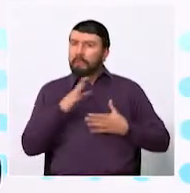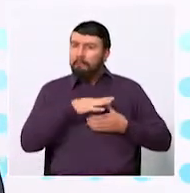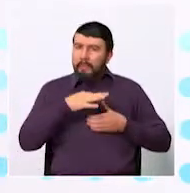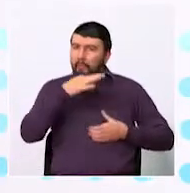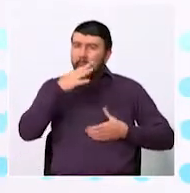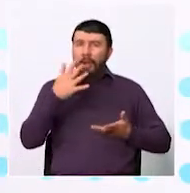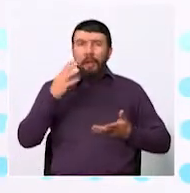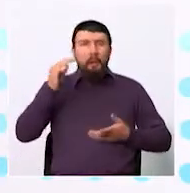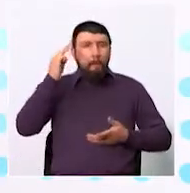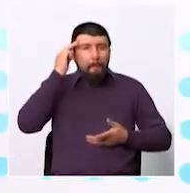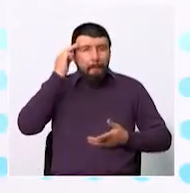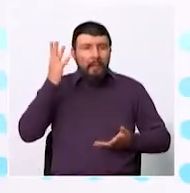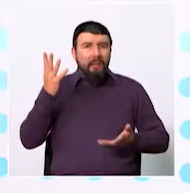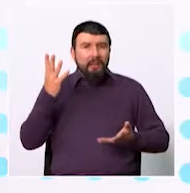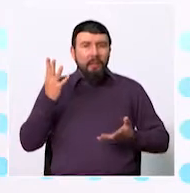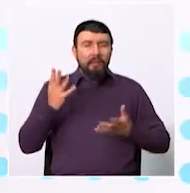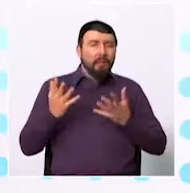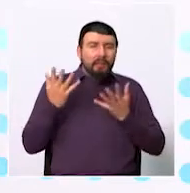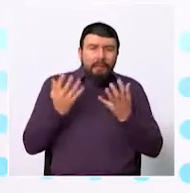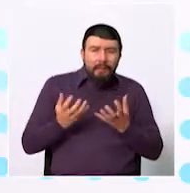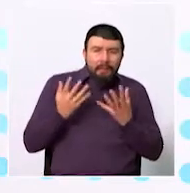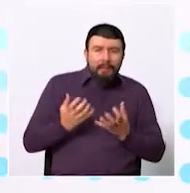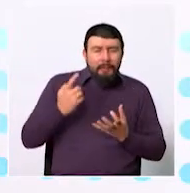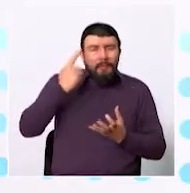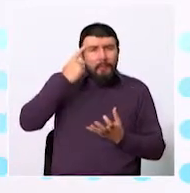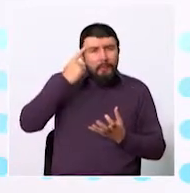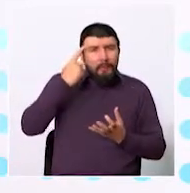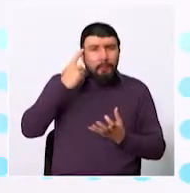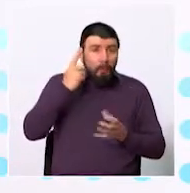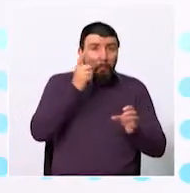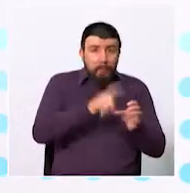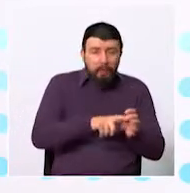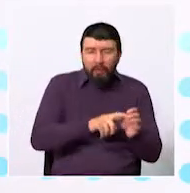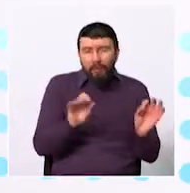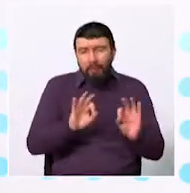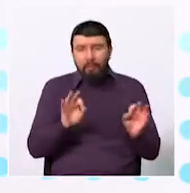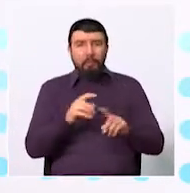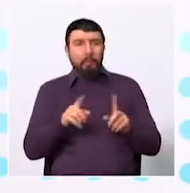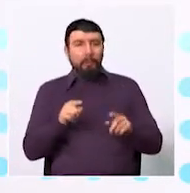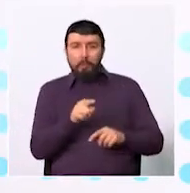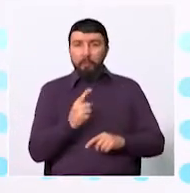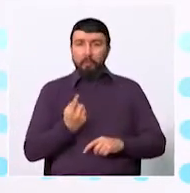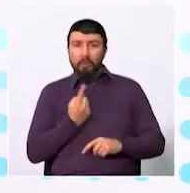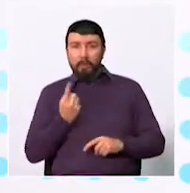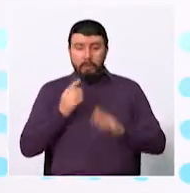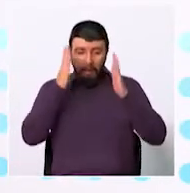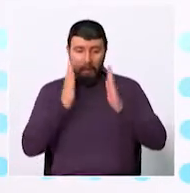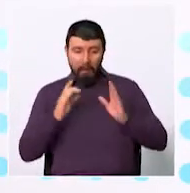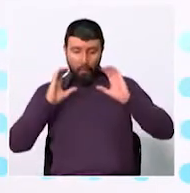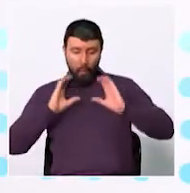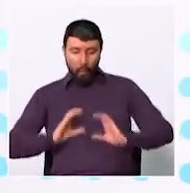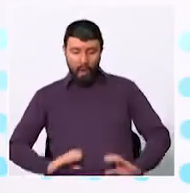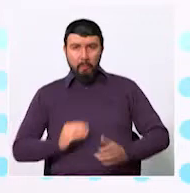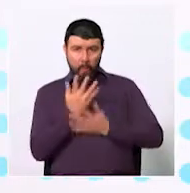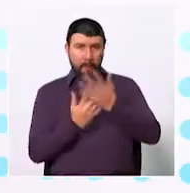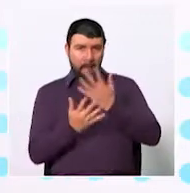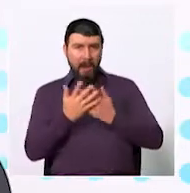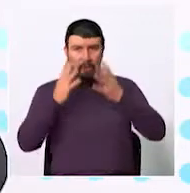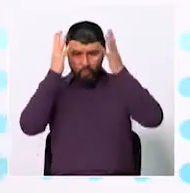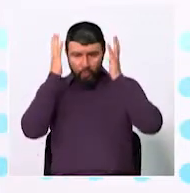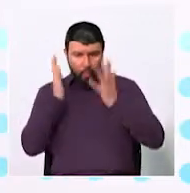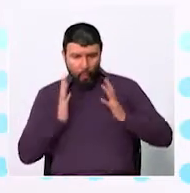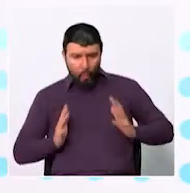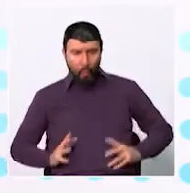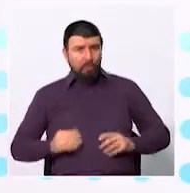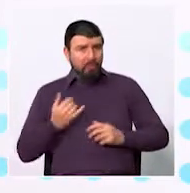de los deseos en fin no nos vamos a meter en eso pero no es solamente ponerle cuidado al cuerpo físico que es fundamental porque